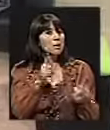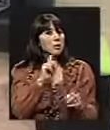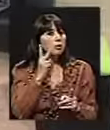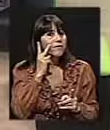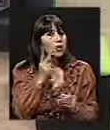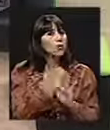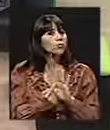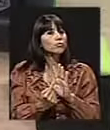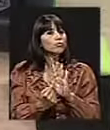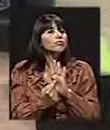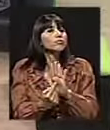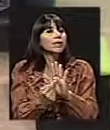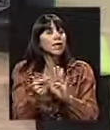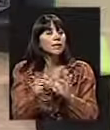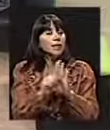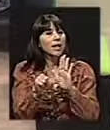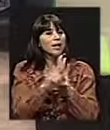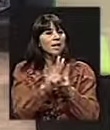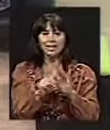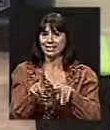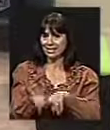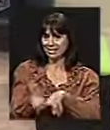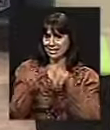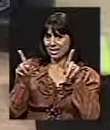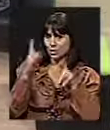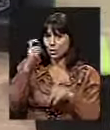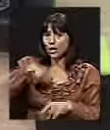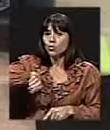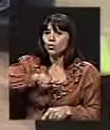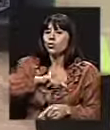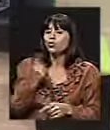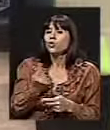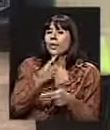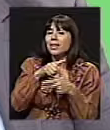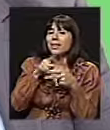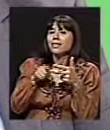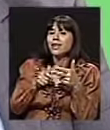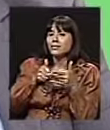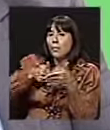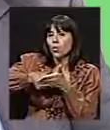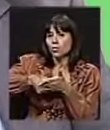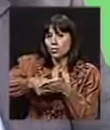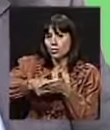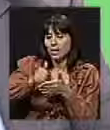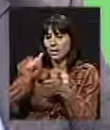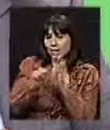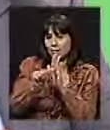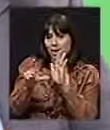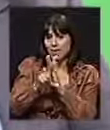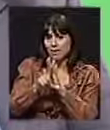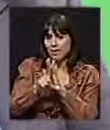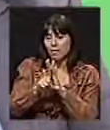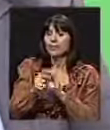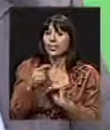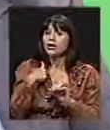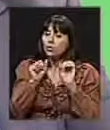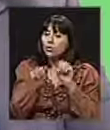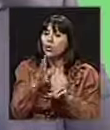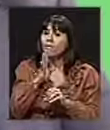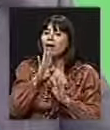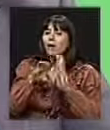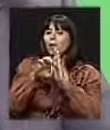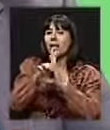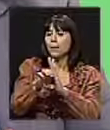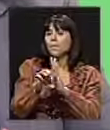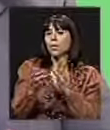Legislativa. Es distinto porque nosotros somos solo 3 votos en la Asamblea Legislativa. Y sí puedo hablarle de que, por ejemplo,